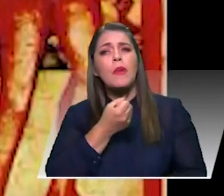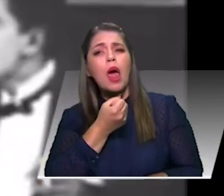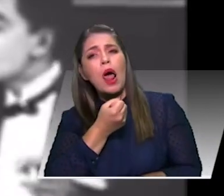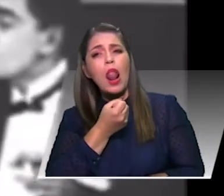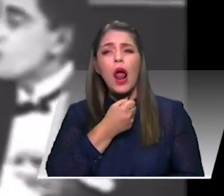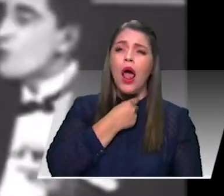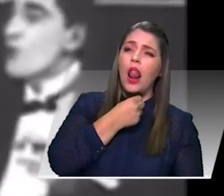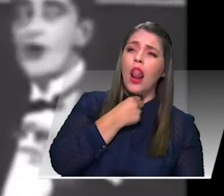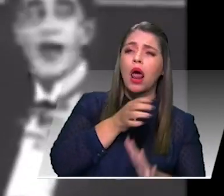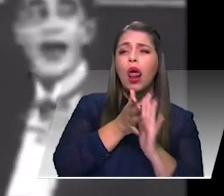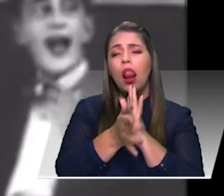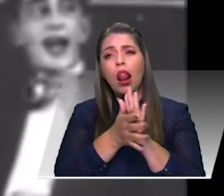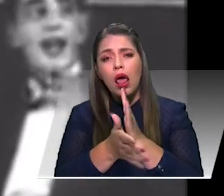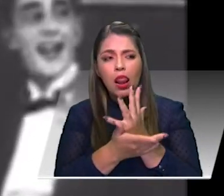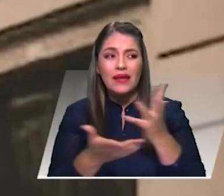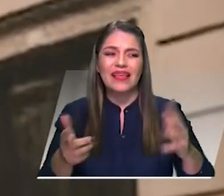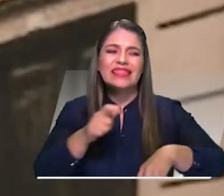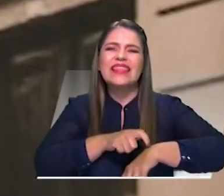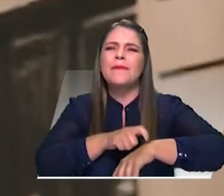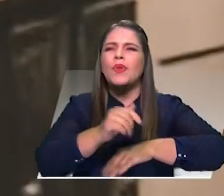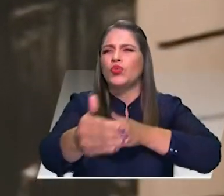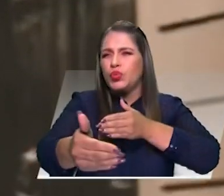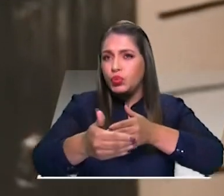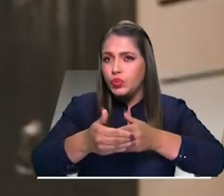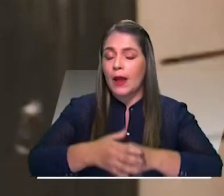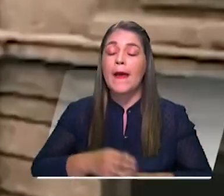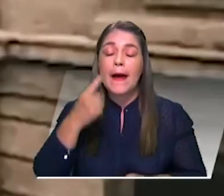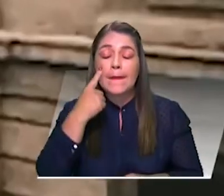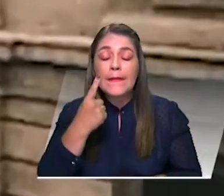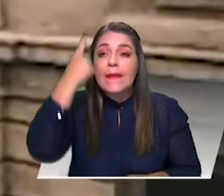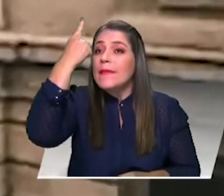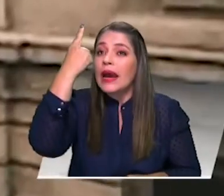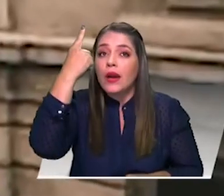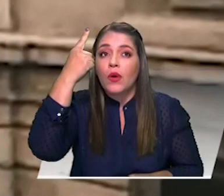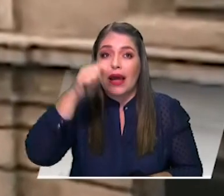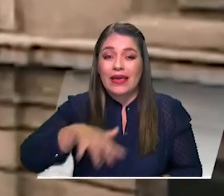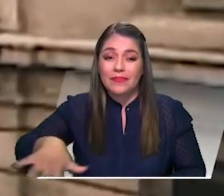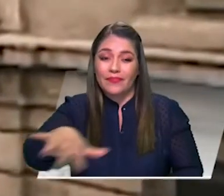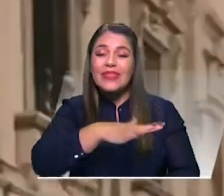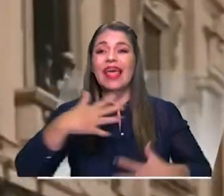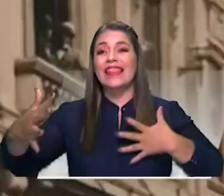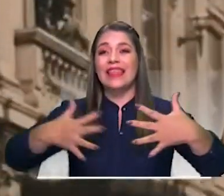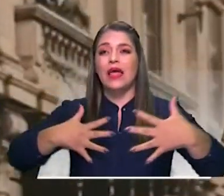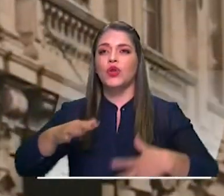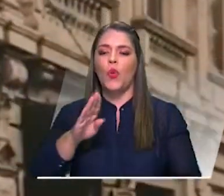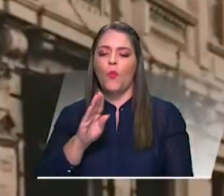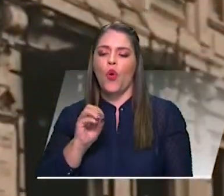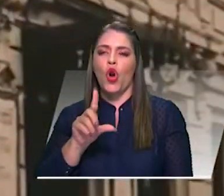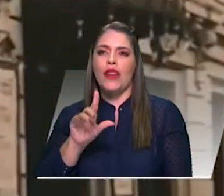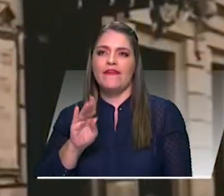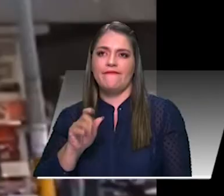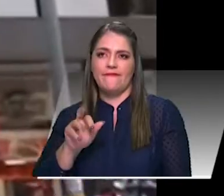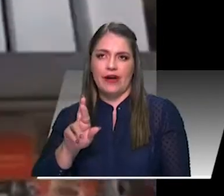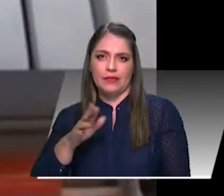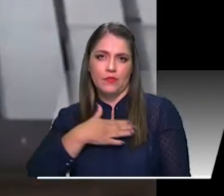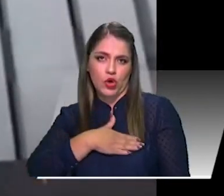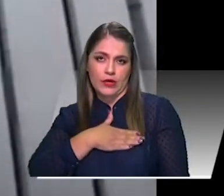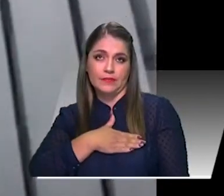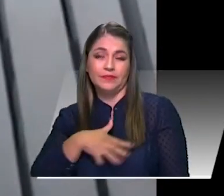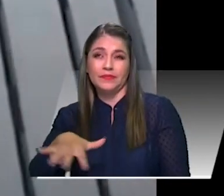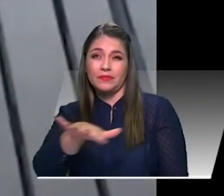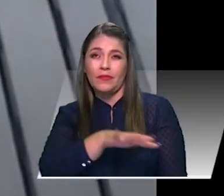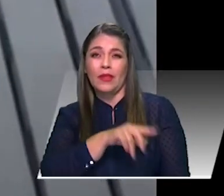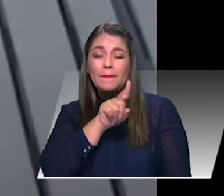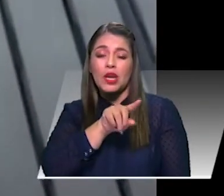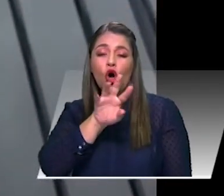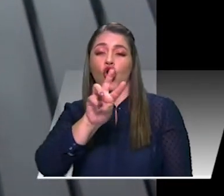a presentarse de forma temporal. El primer teatro en Medellín, el Bolívar, se construyó en 1836. Estaba